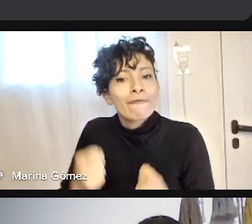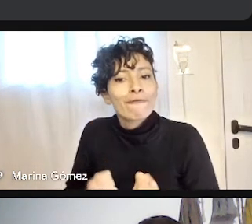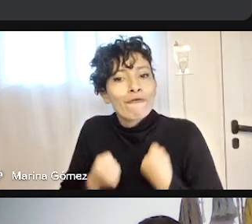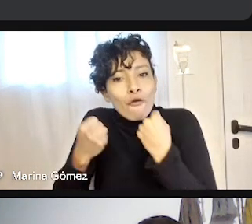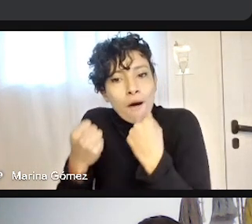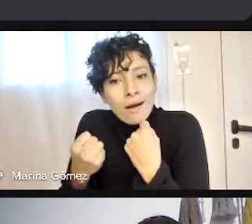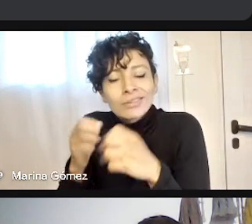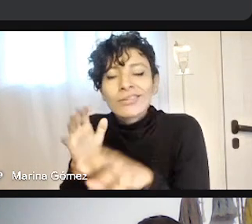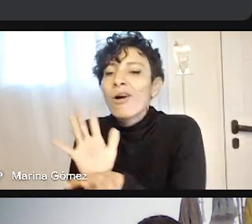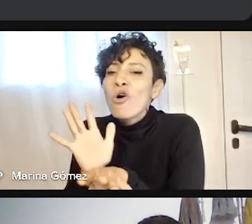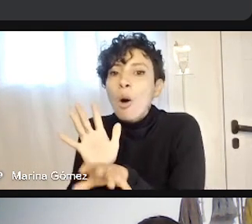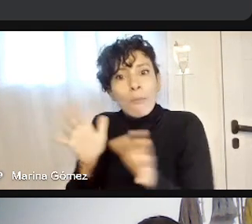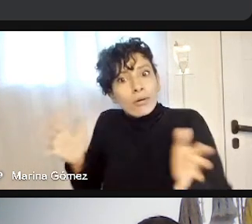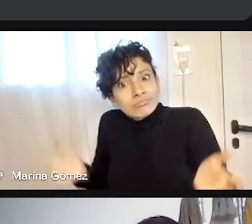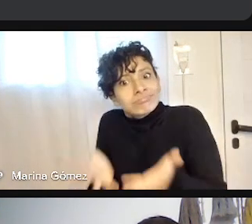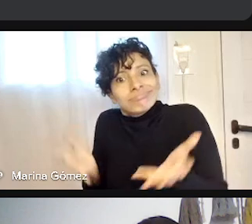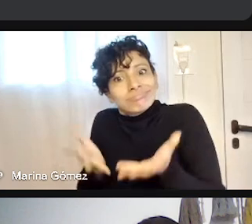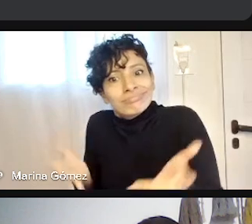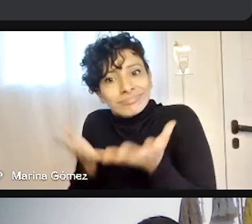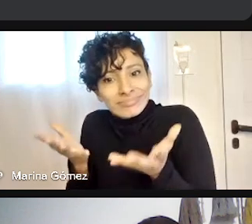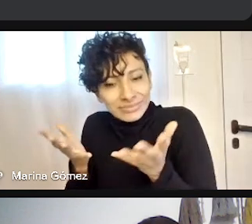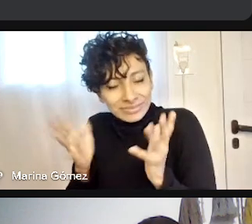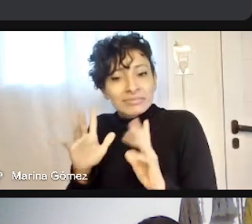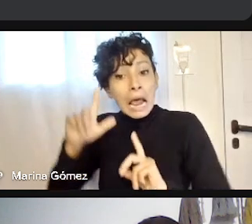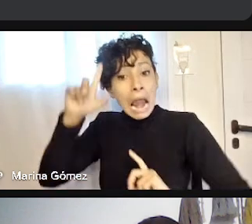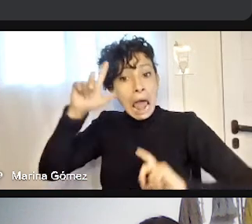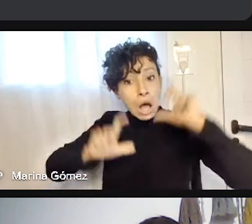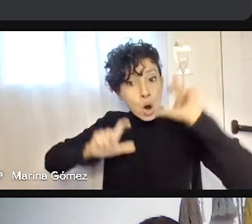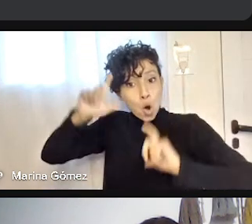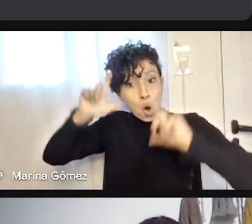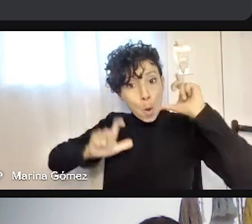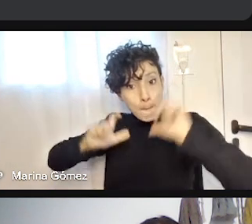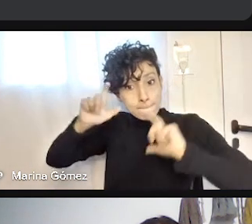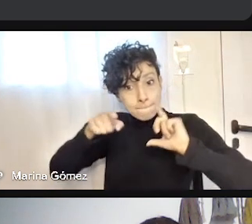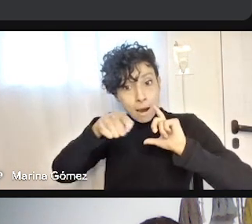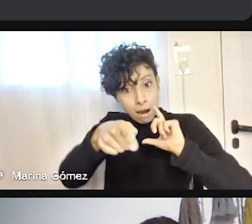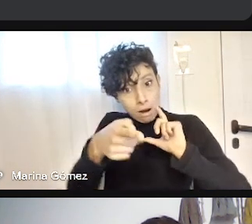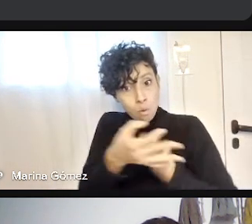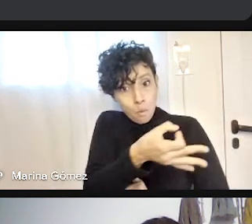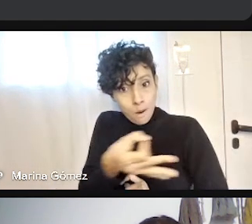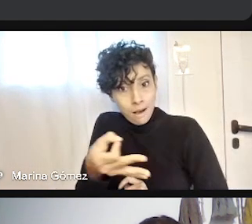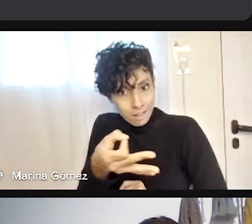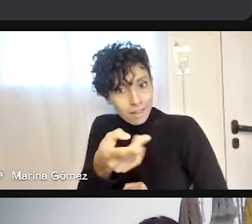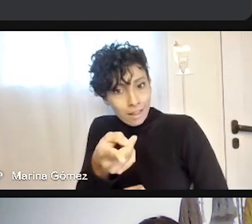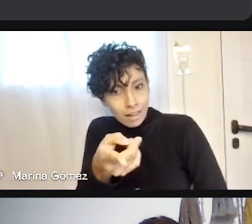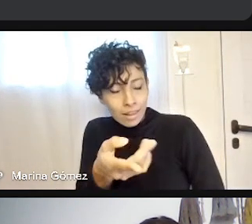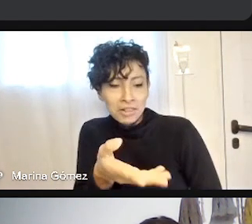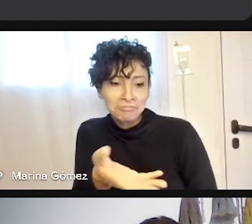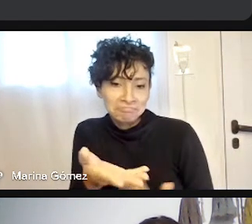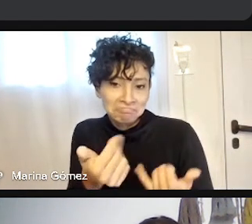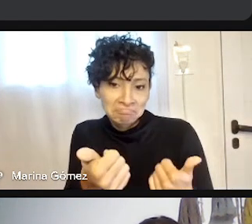¿Cómo lo utiliza Fabri con los rasgos manuales correspondientes?